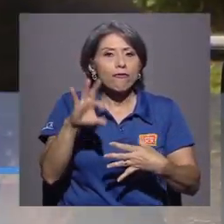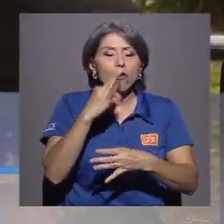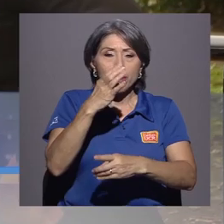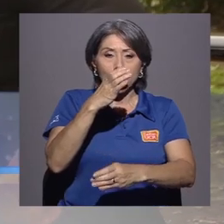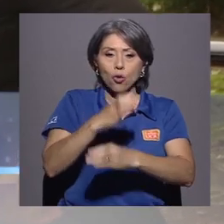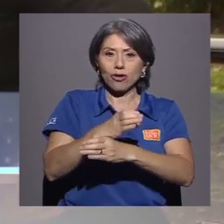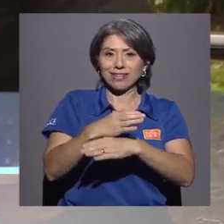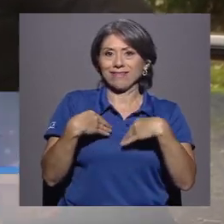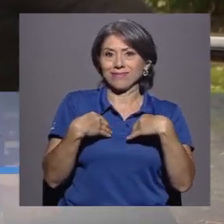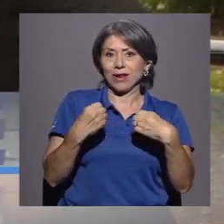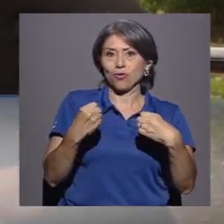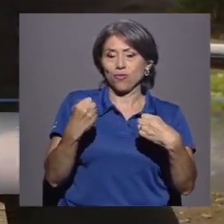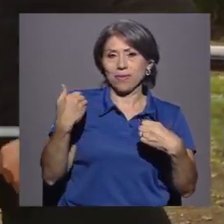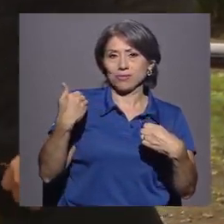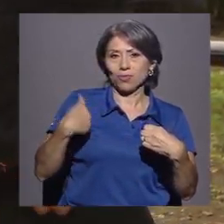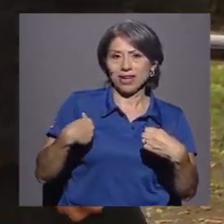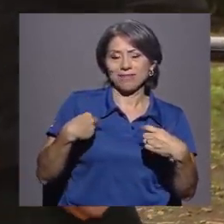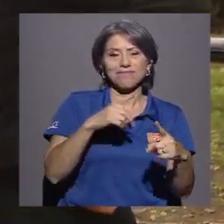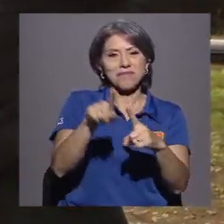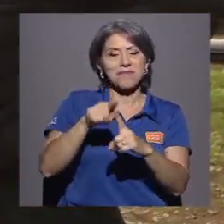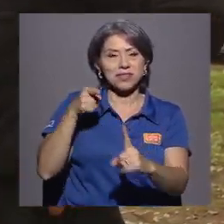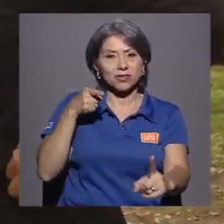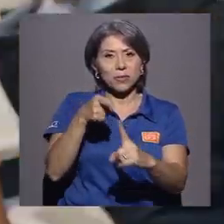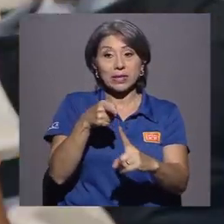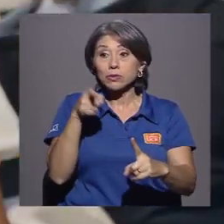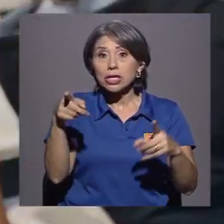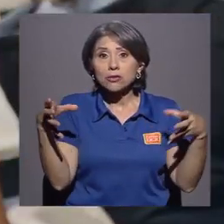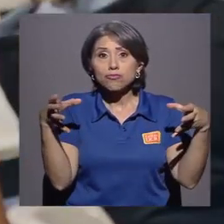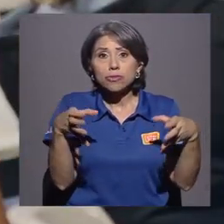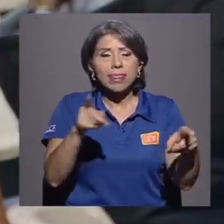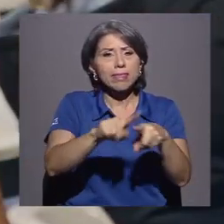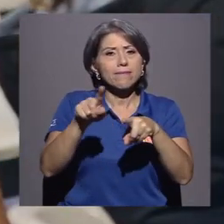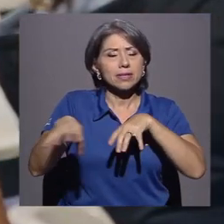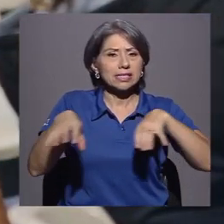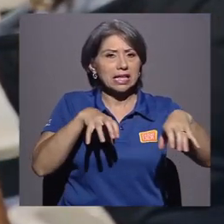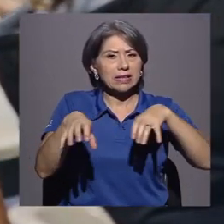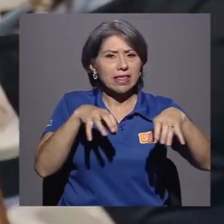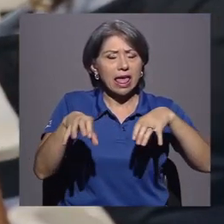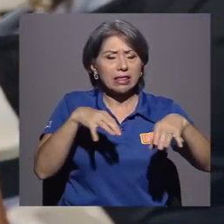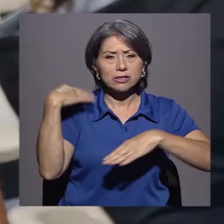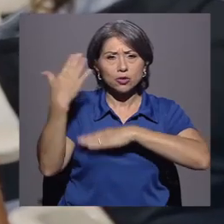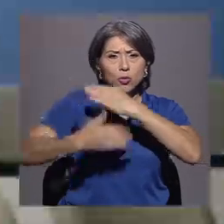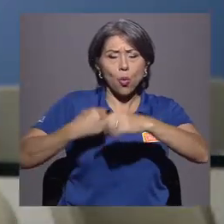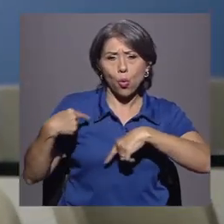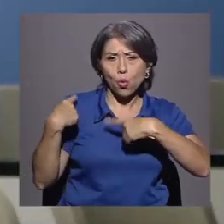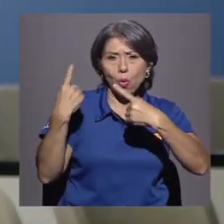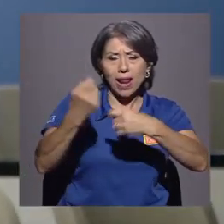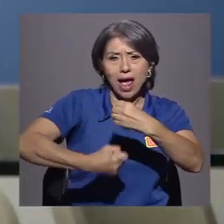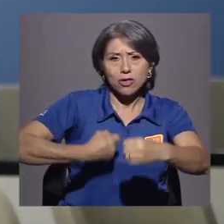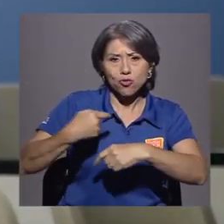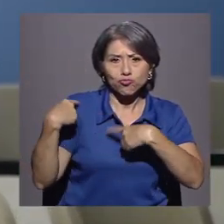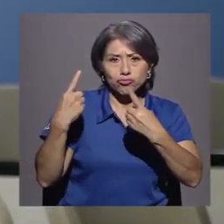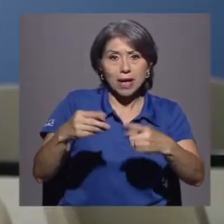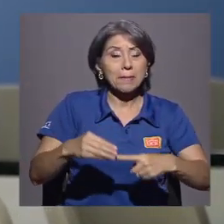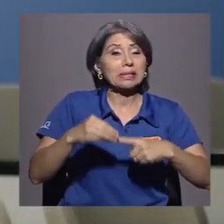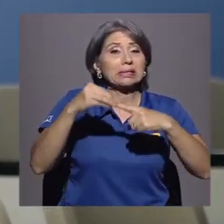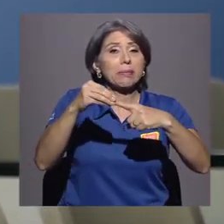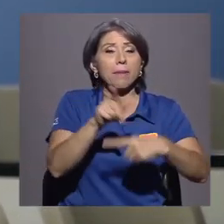masculina, entre otros objetivos. Este movimiento realiza diferentes actividades durante todo el año, pero principalmente